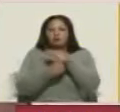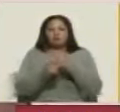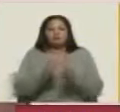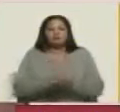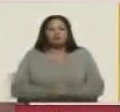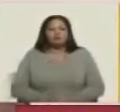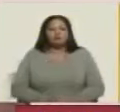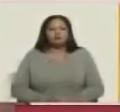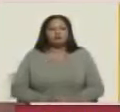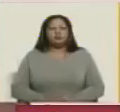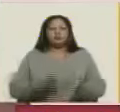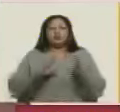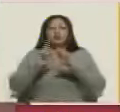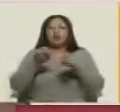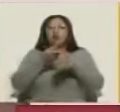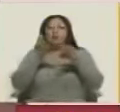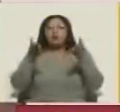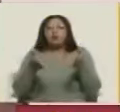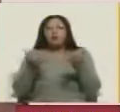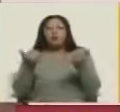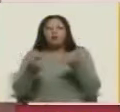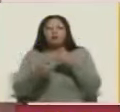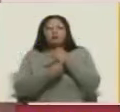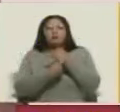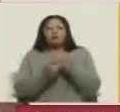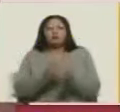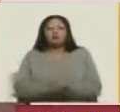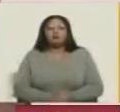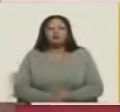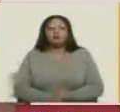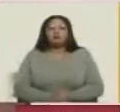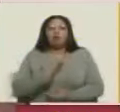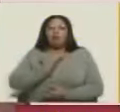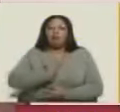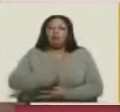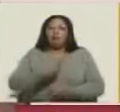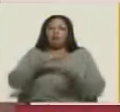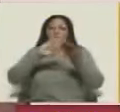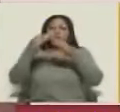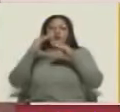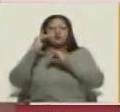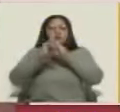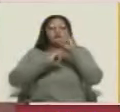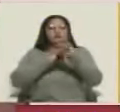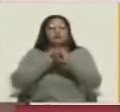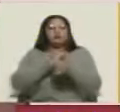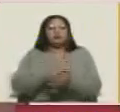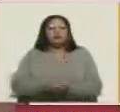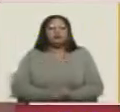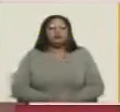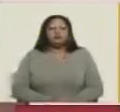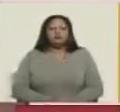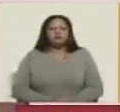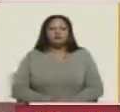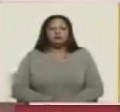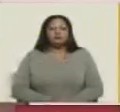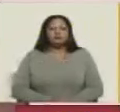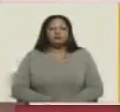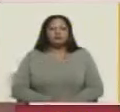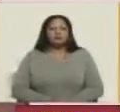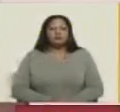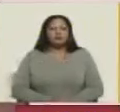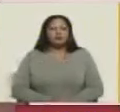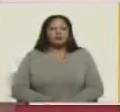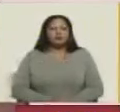¿Qué es el gobierno de Narnia ahorita? El desencanto de esa comunidad internacional. El desencanto.